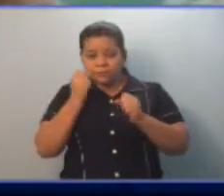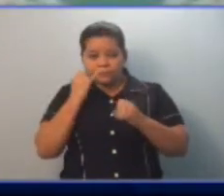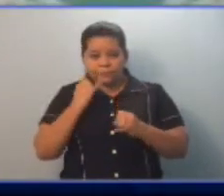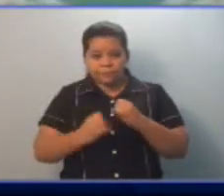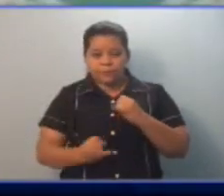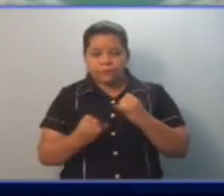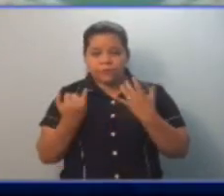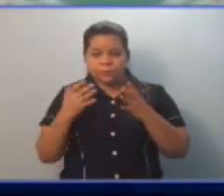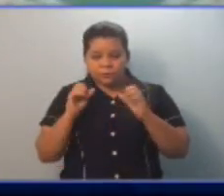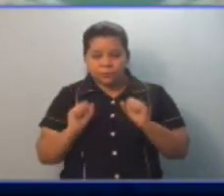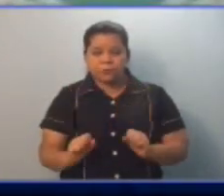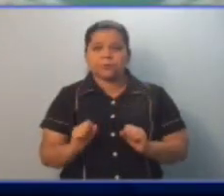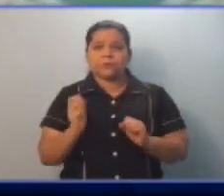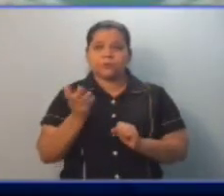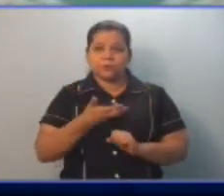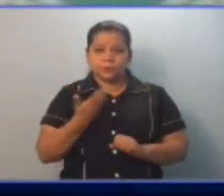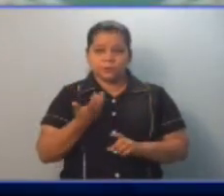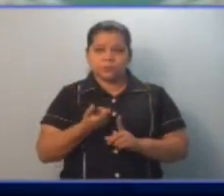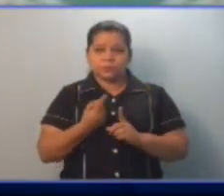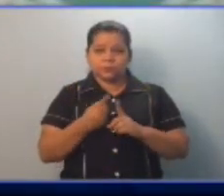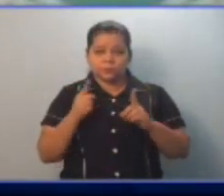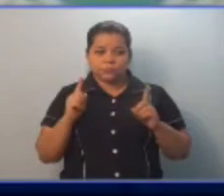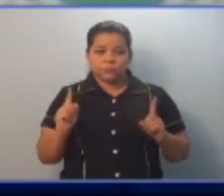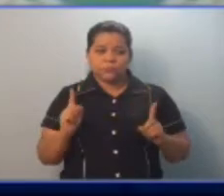apartarlo a él